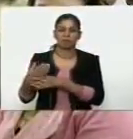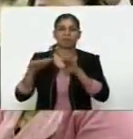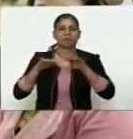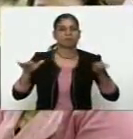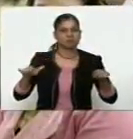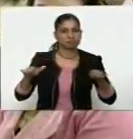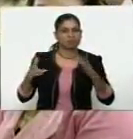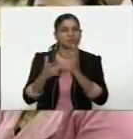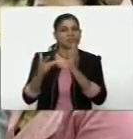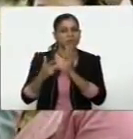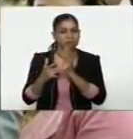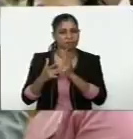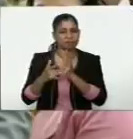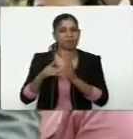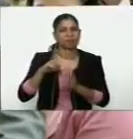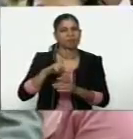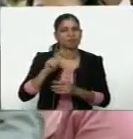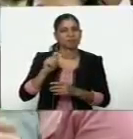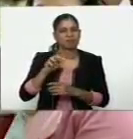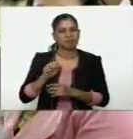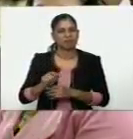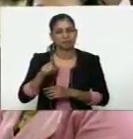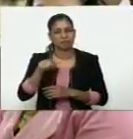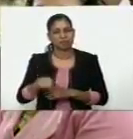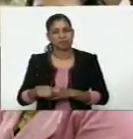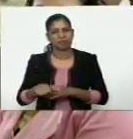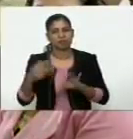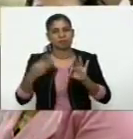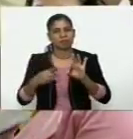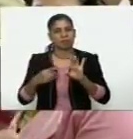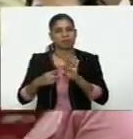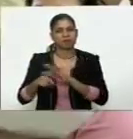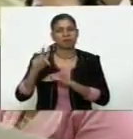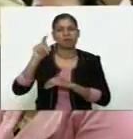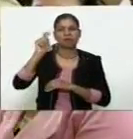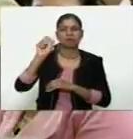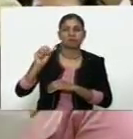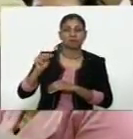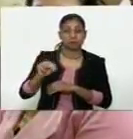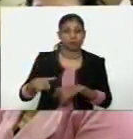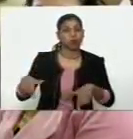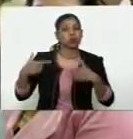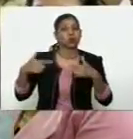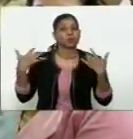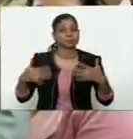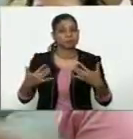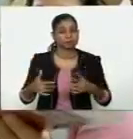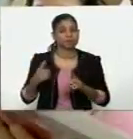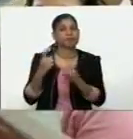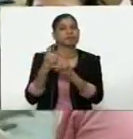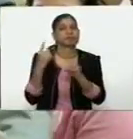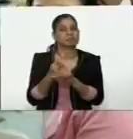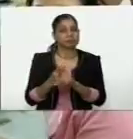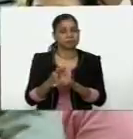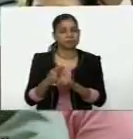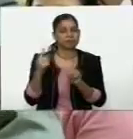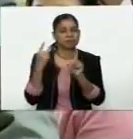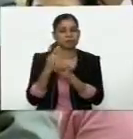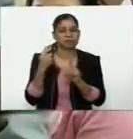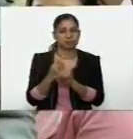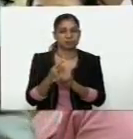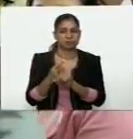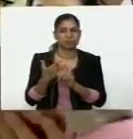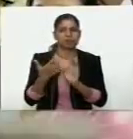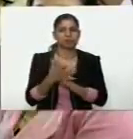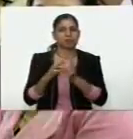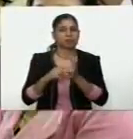ustedes deben conocer, que se llama Telegram, con una criptomoneda que se llama Tom. Y era una competencia, porque claramente vamos a la competitividad,